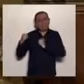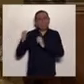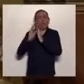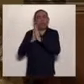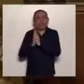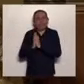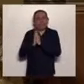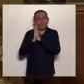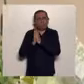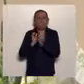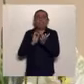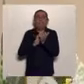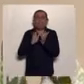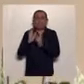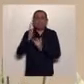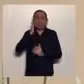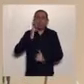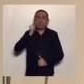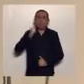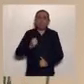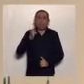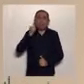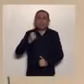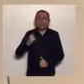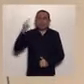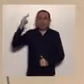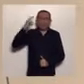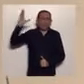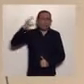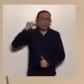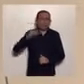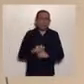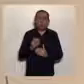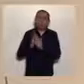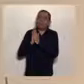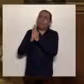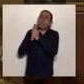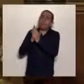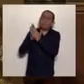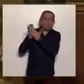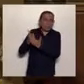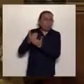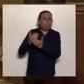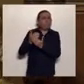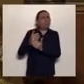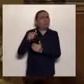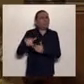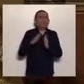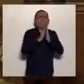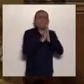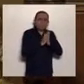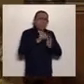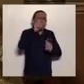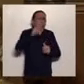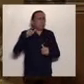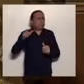hombros. Oremos. Jesús, buen pastor, escúchanos. Por los que se unen a la celebración de esta Santa